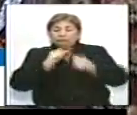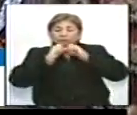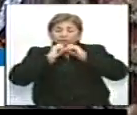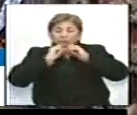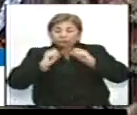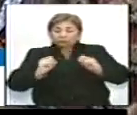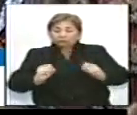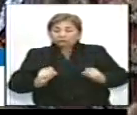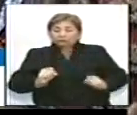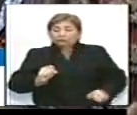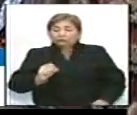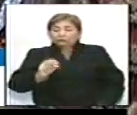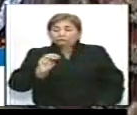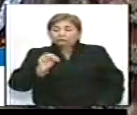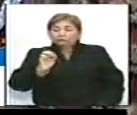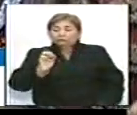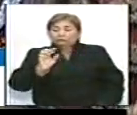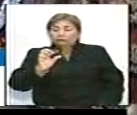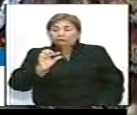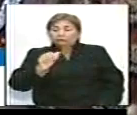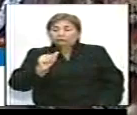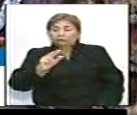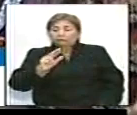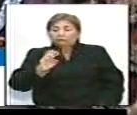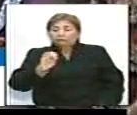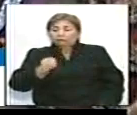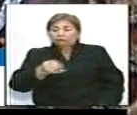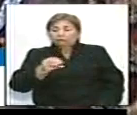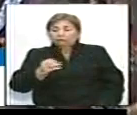secretaria, a María Melgarejo Paucar.